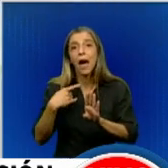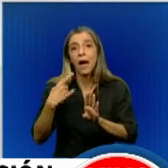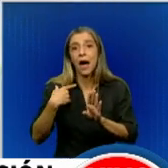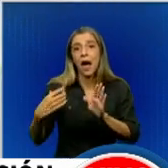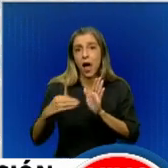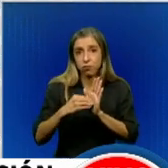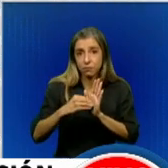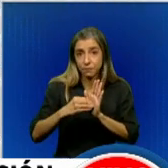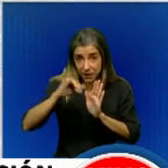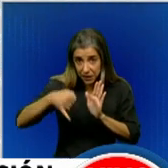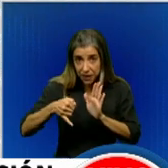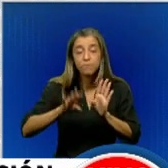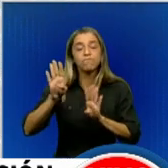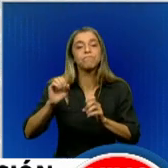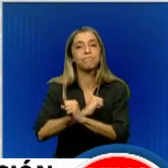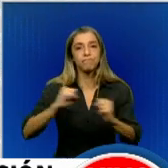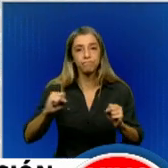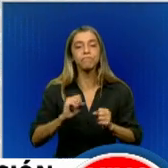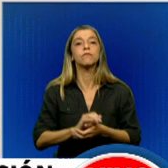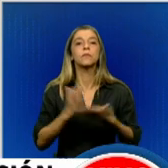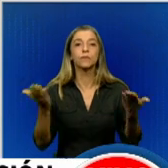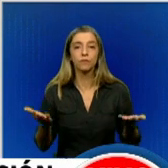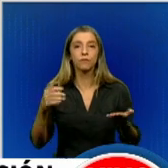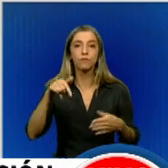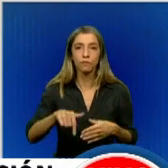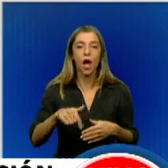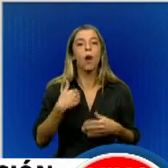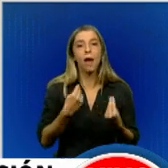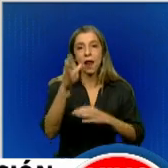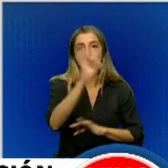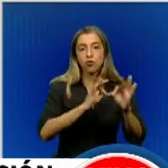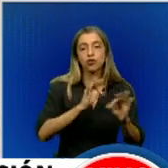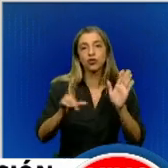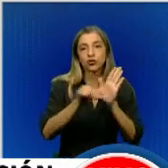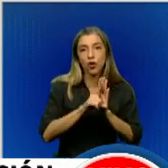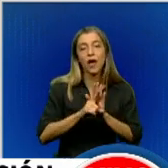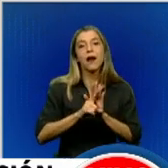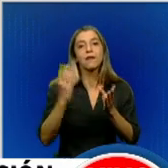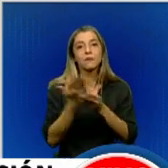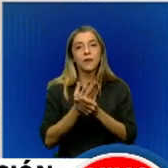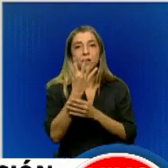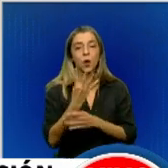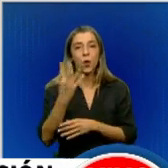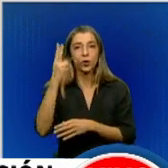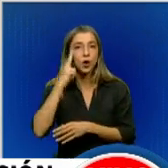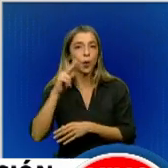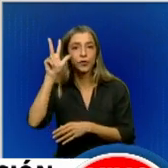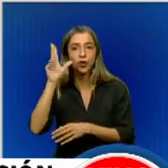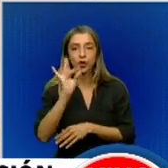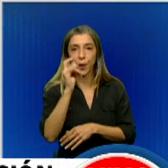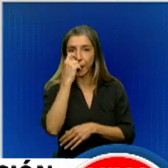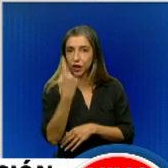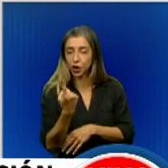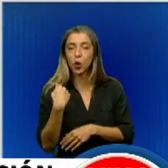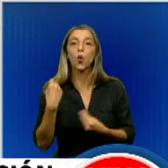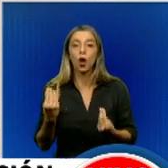resulta afirmativo para considerar el proyecto de ley expediente 4 98 de 21 corresponde que